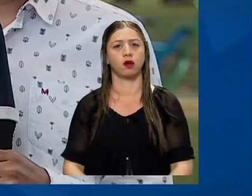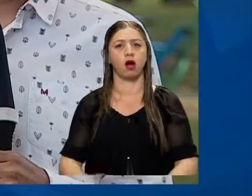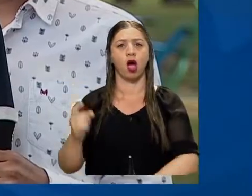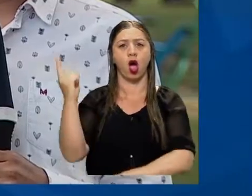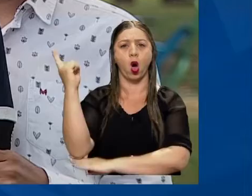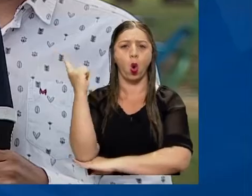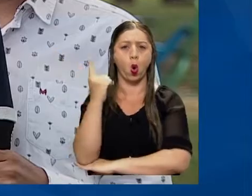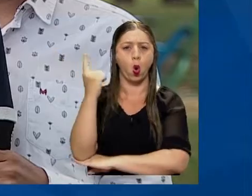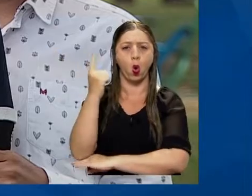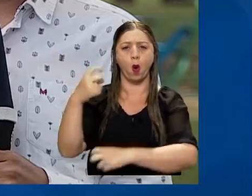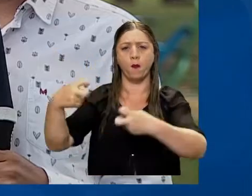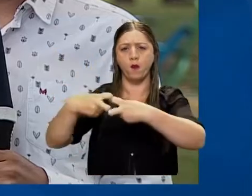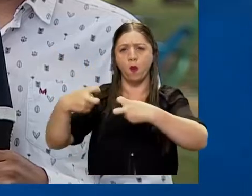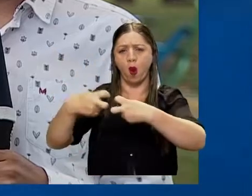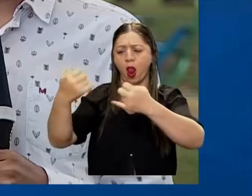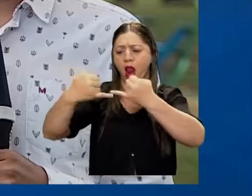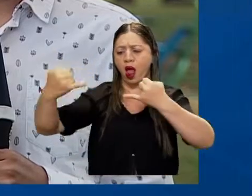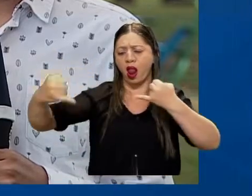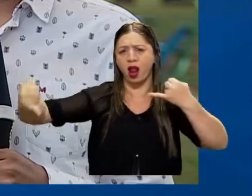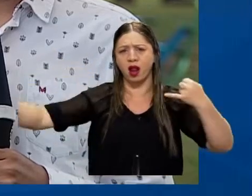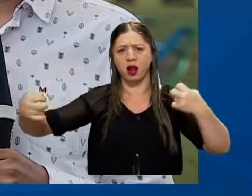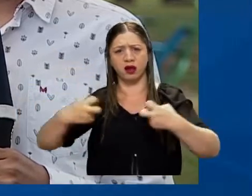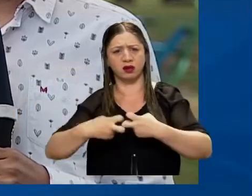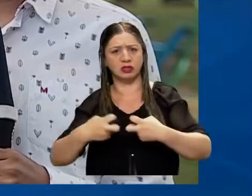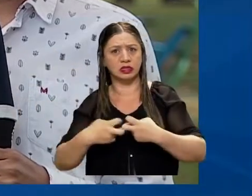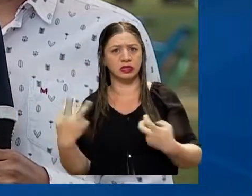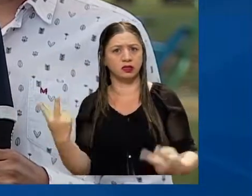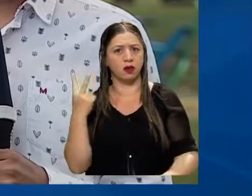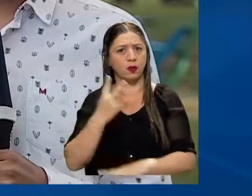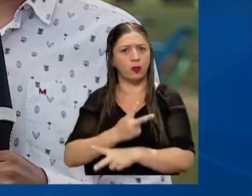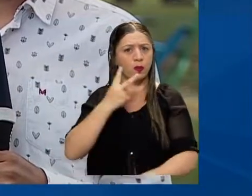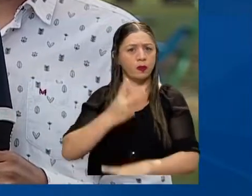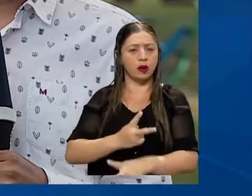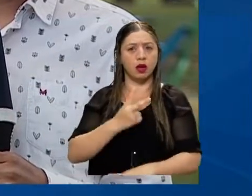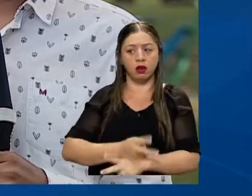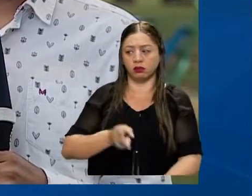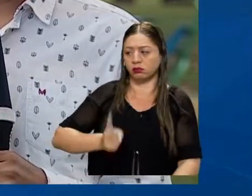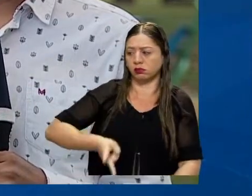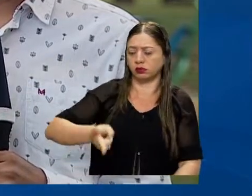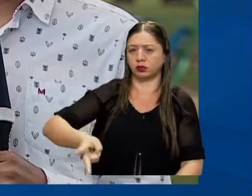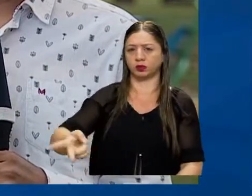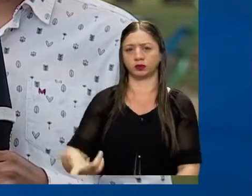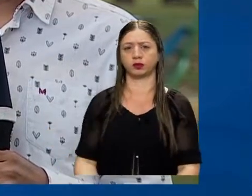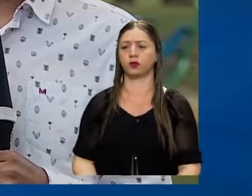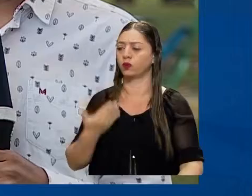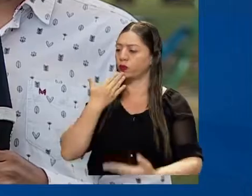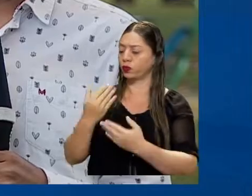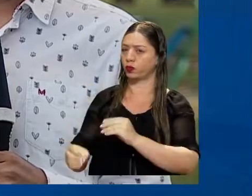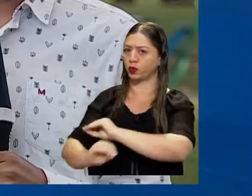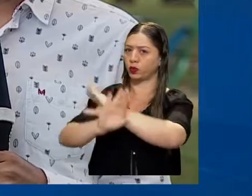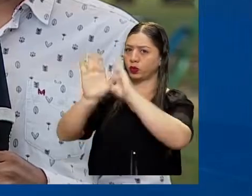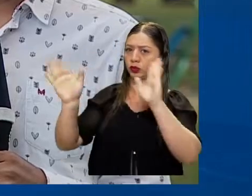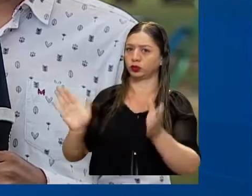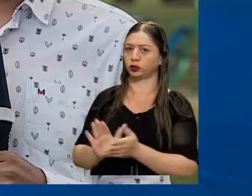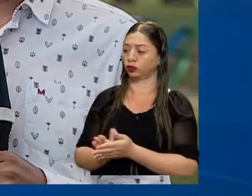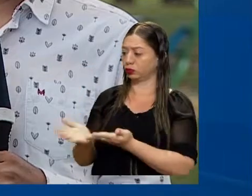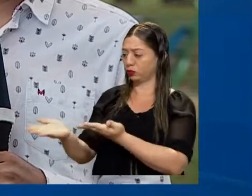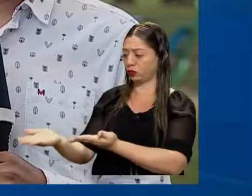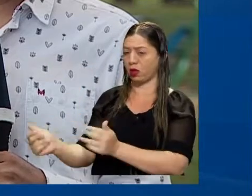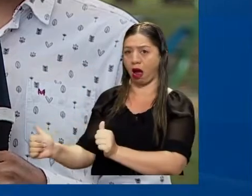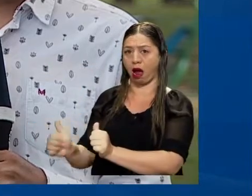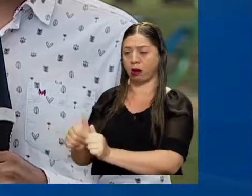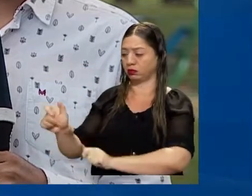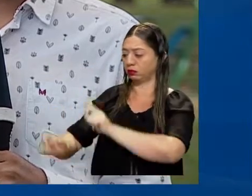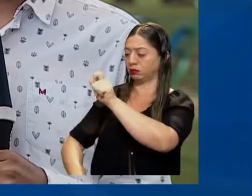hay cables expuestos y esto pone en jaque a los transeúntes alejandro muy buenos días usted se encuentra con los